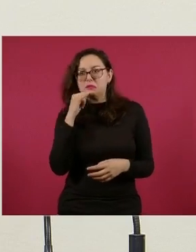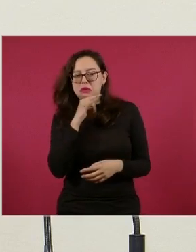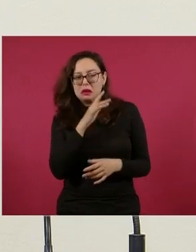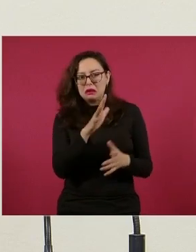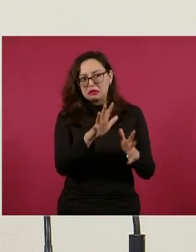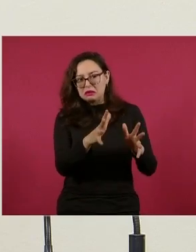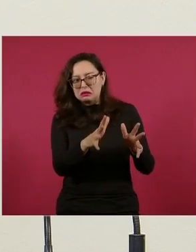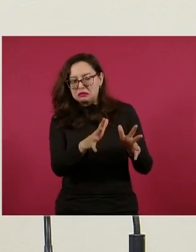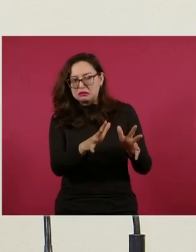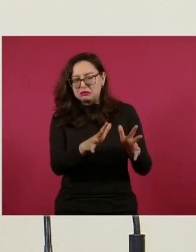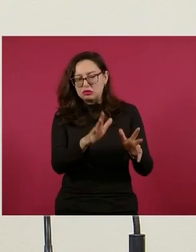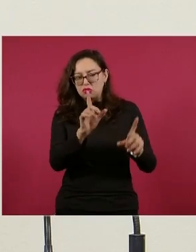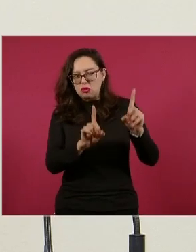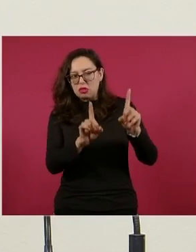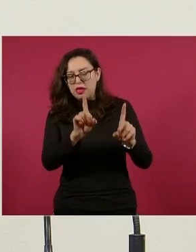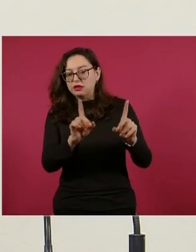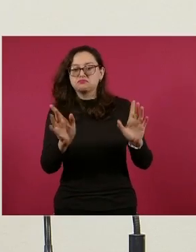Directo.